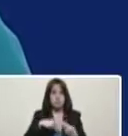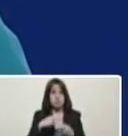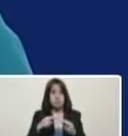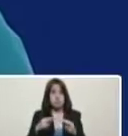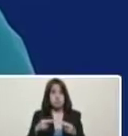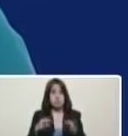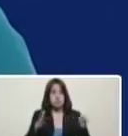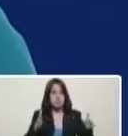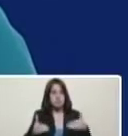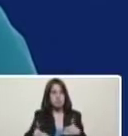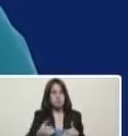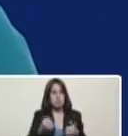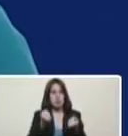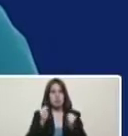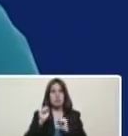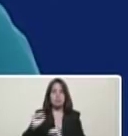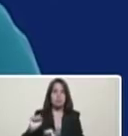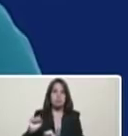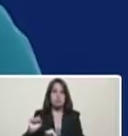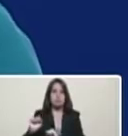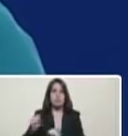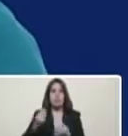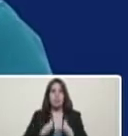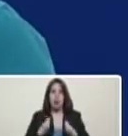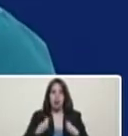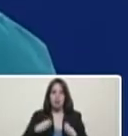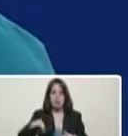para resistir y un conuco para vivir.